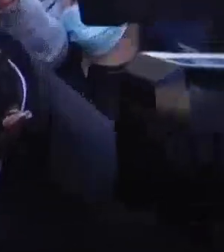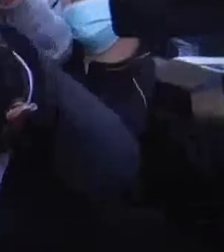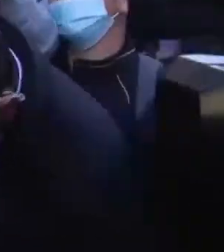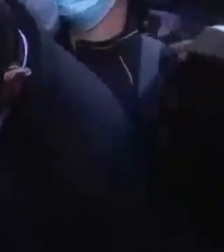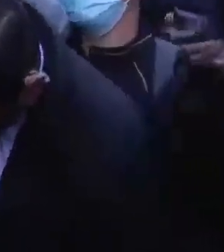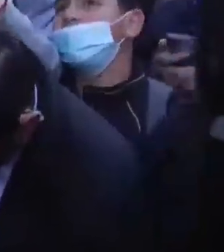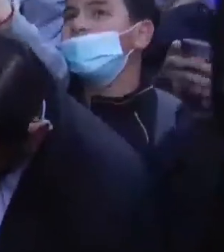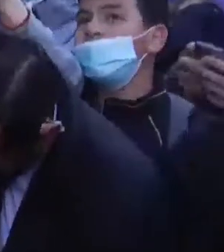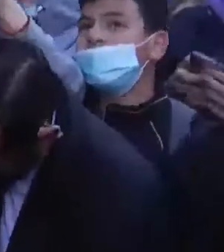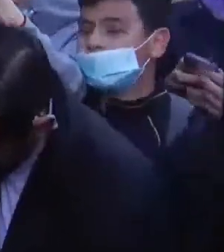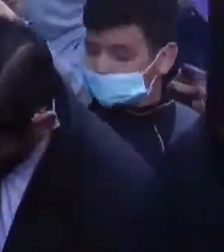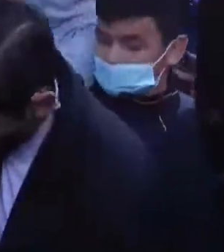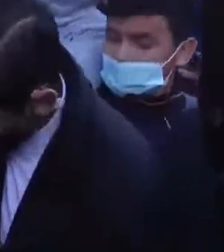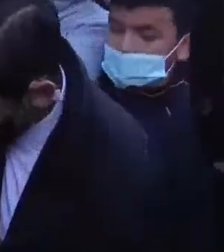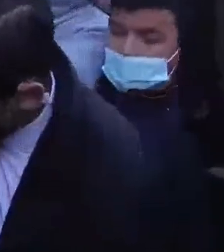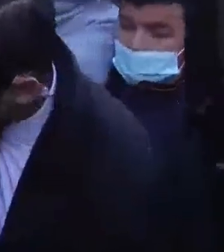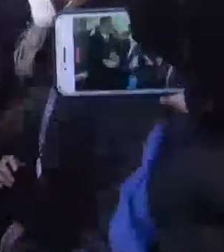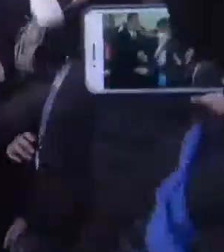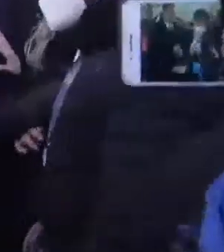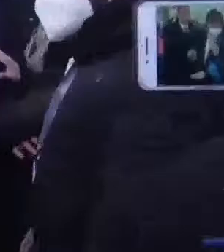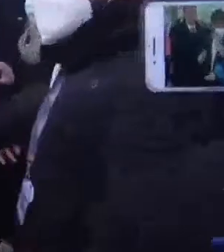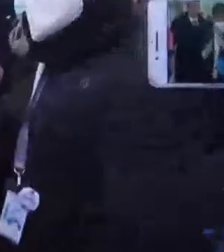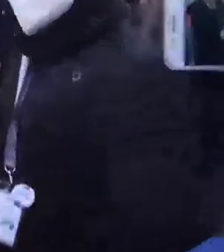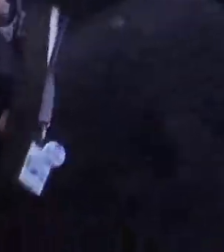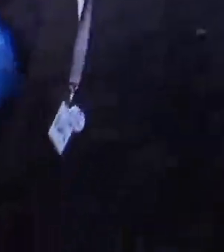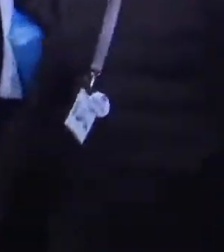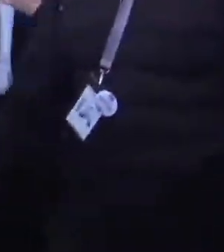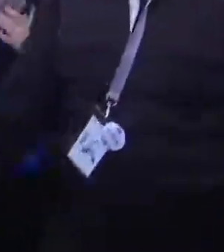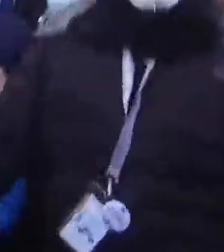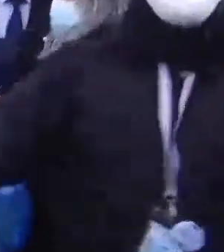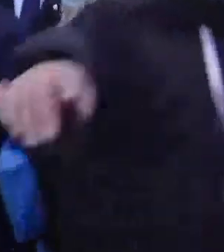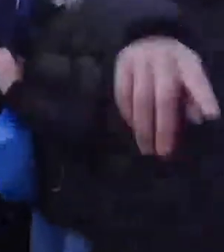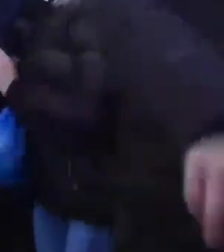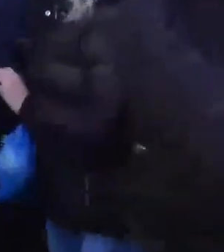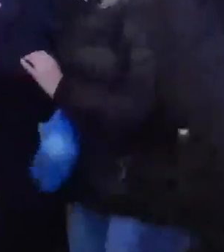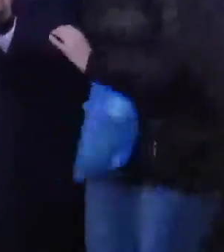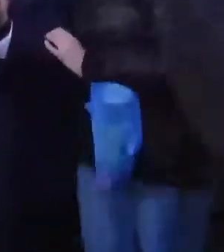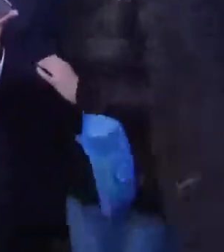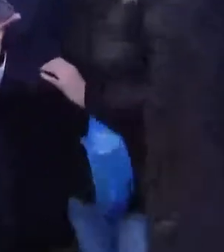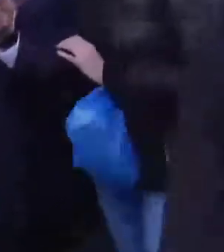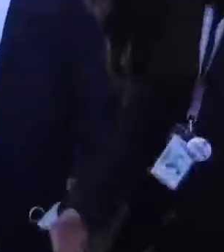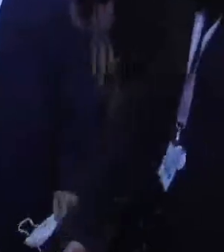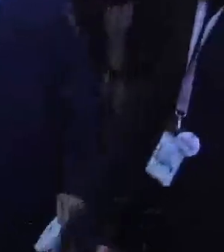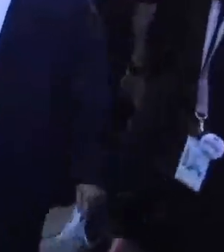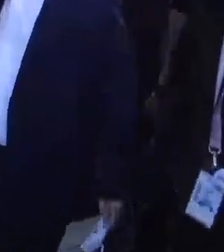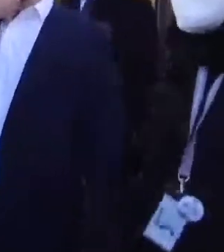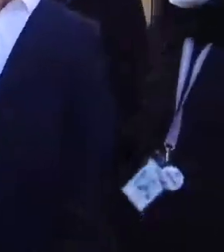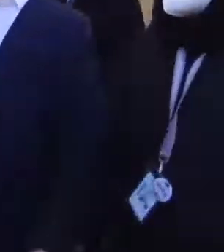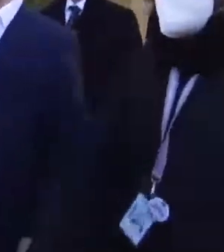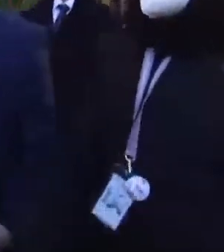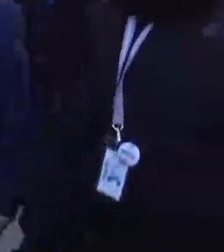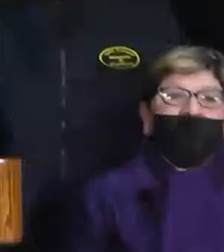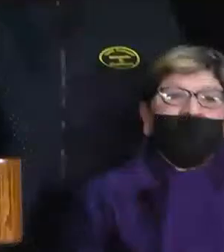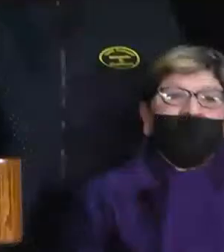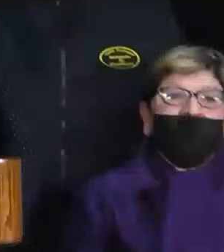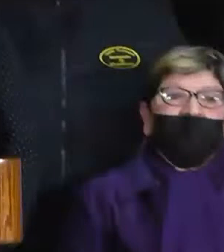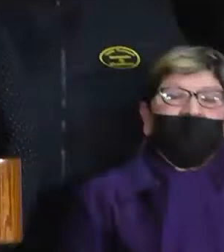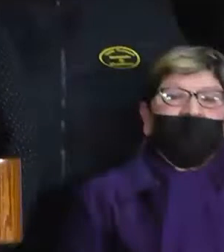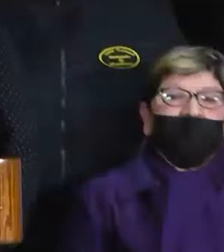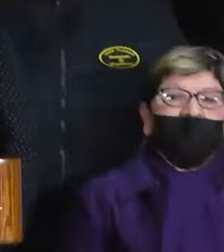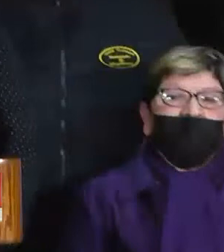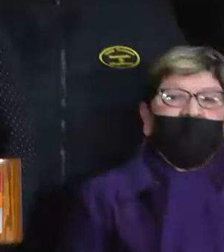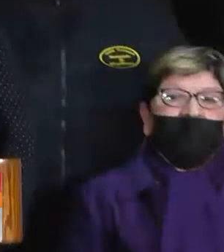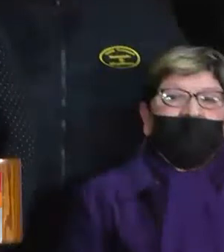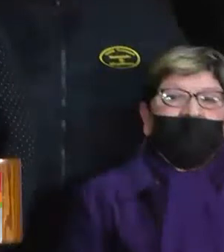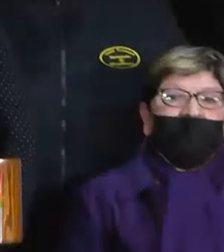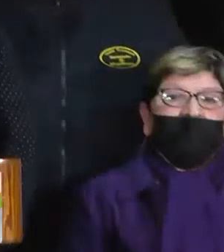tras almorzar en un céntrico restaurante de la ciudad, el presidente, pese a las sugerencias de su comitiva, también quiso hacer el trayecto a pie. Quiero